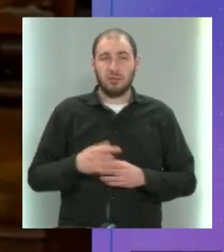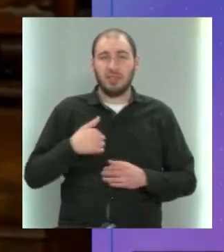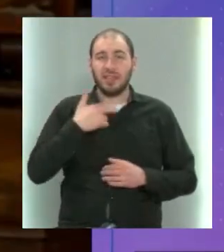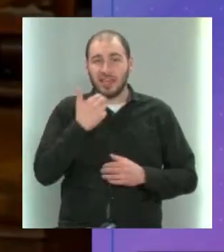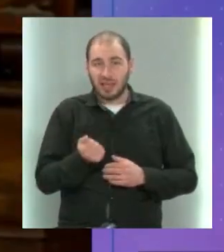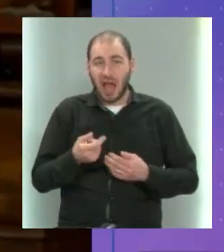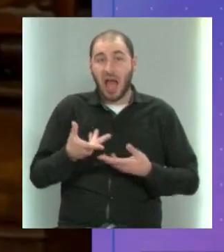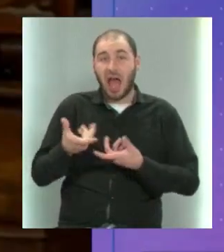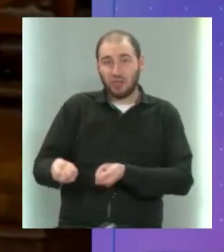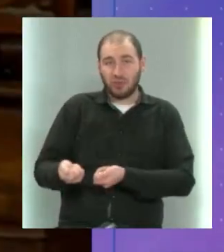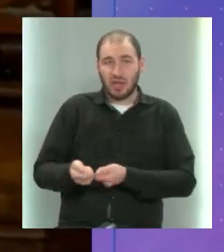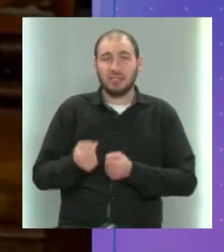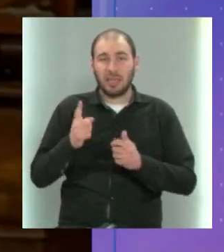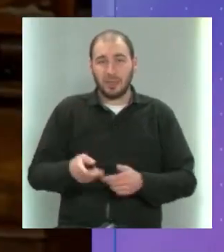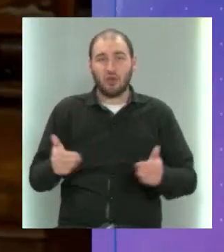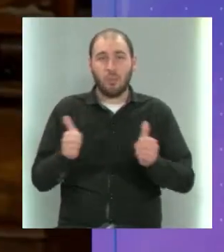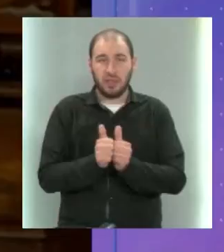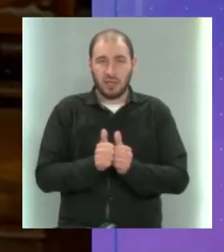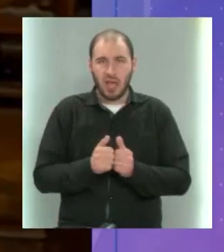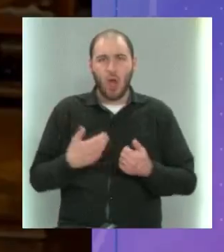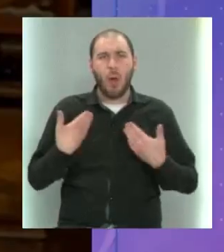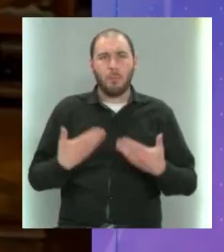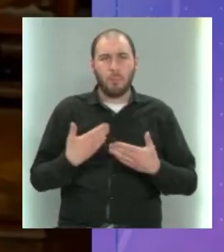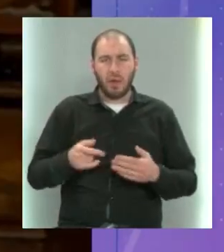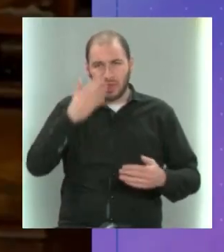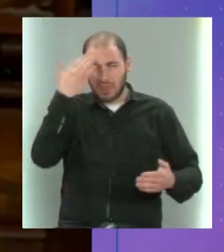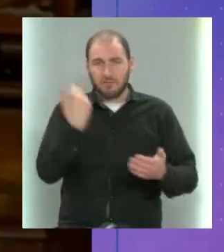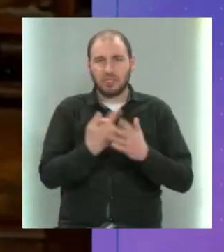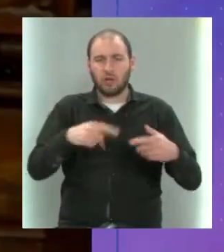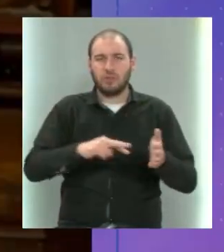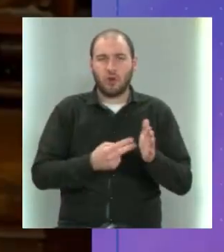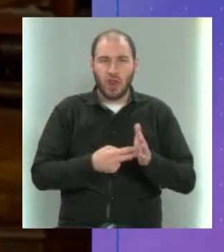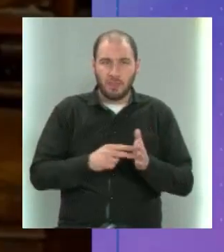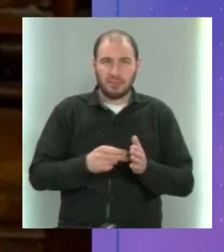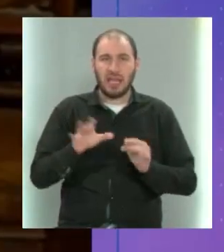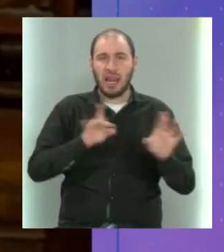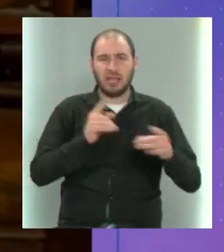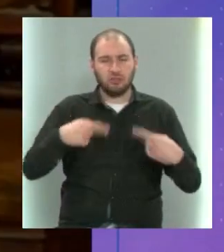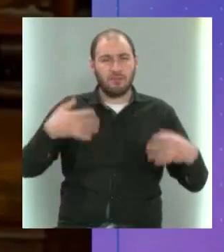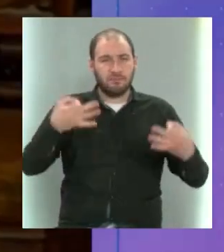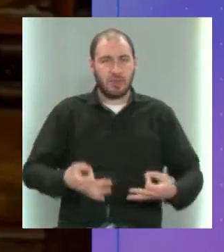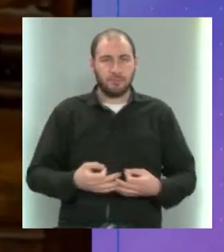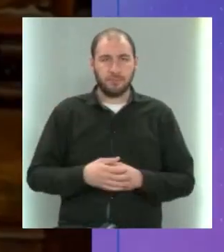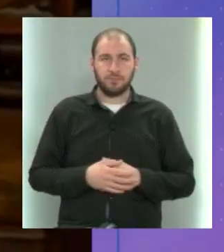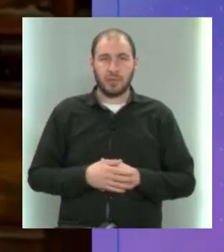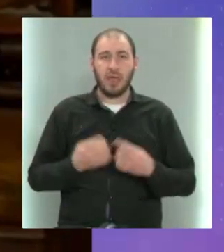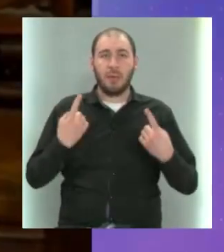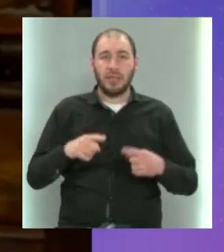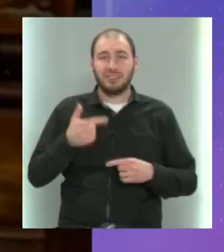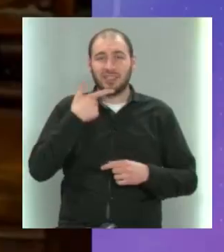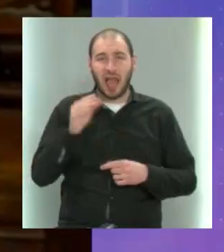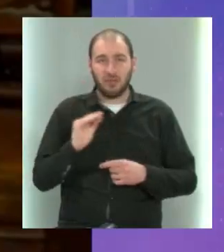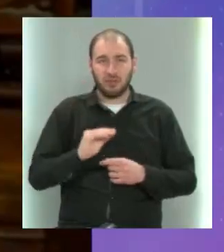que con ayuda y compañía se puede hacer frente a la adversidad, eligiendo lo correcto. Pero